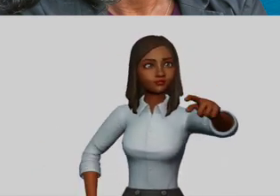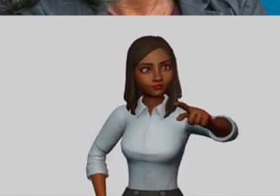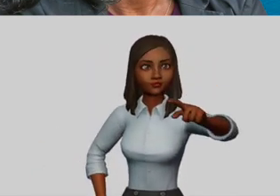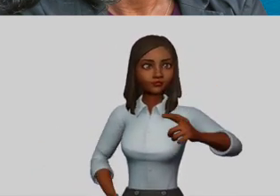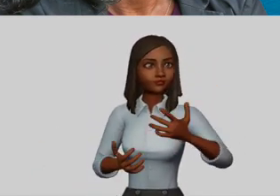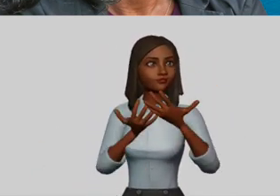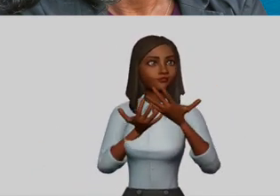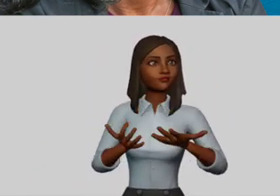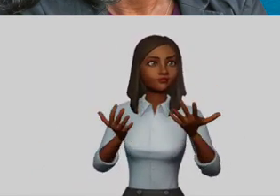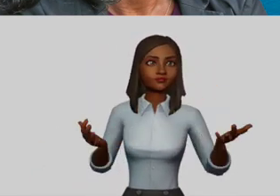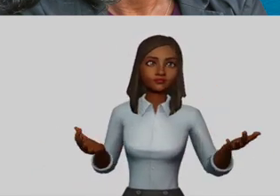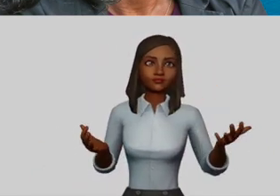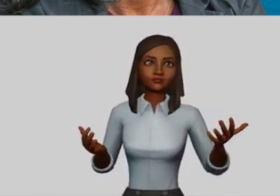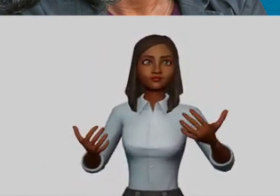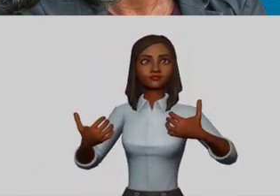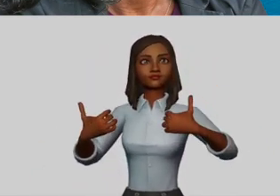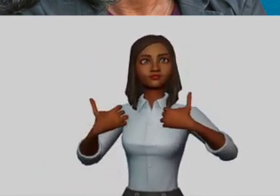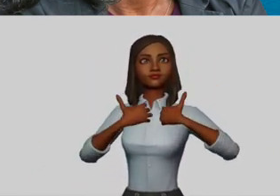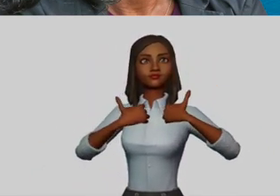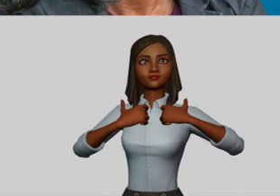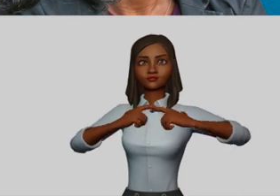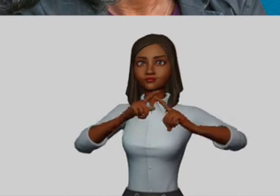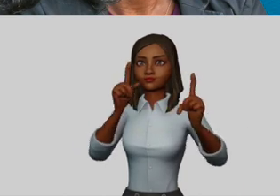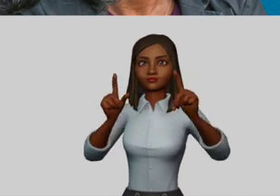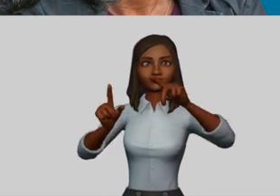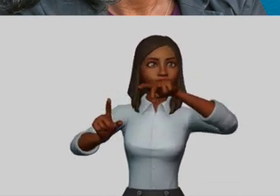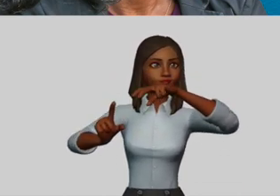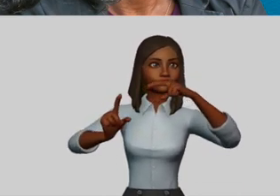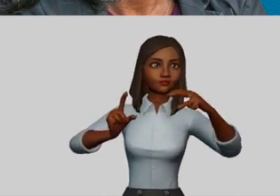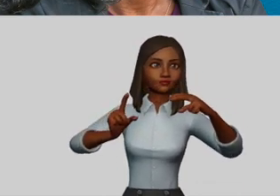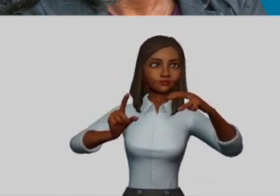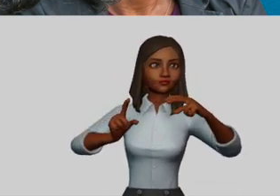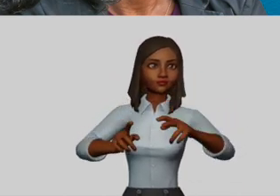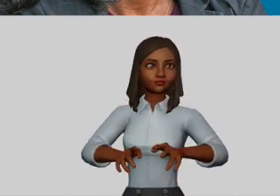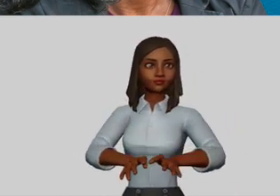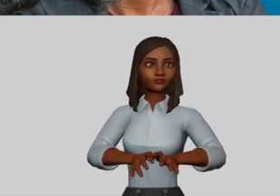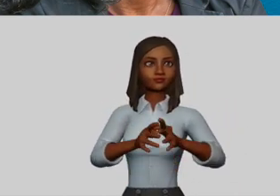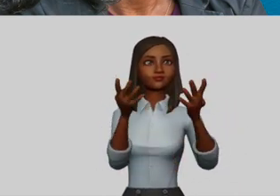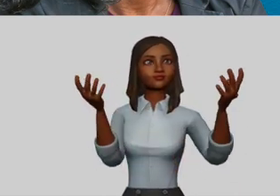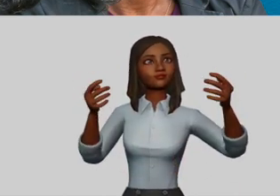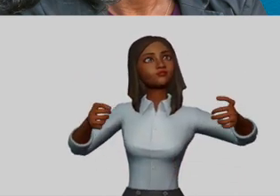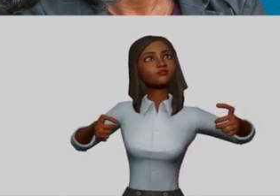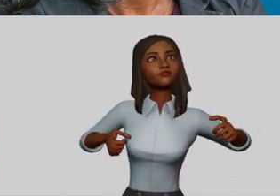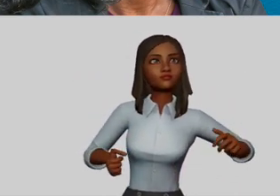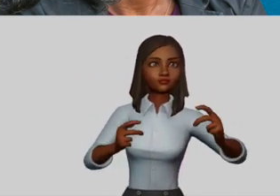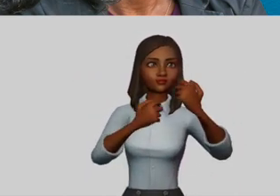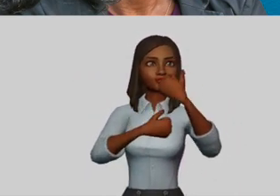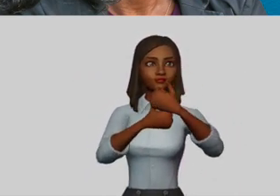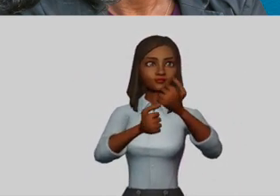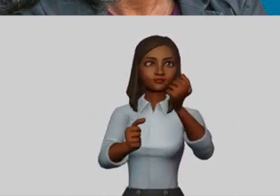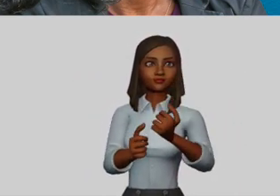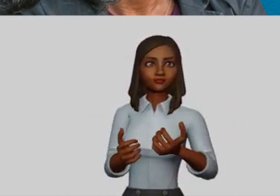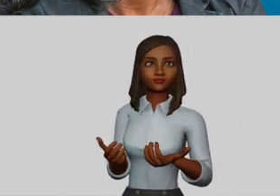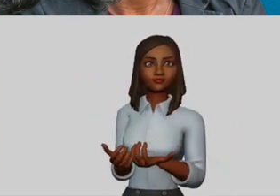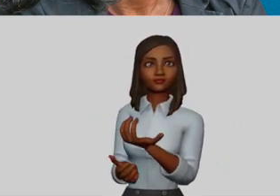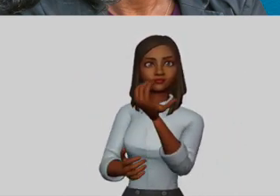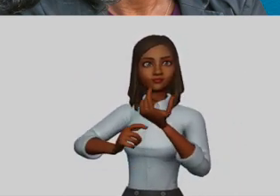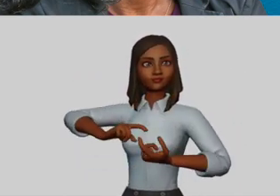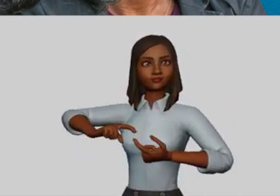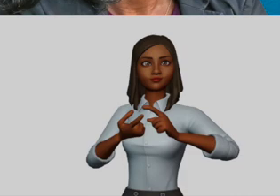hay leyes, si se enforzaran un poquito más, tal vez fuera otro, o si hubiera un sistema